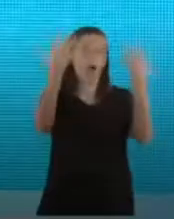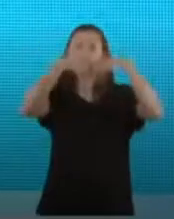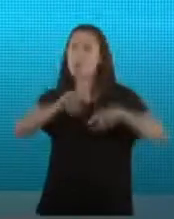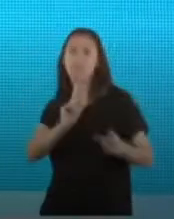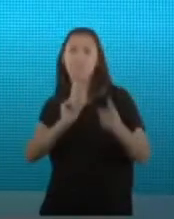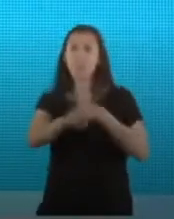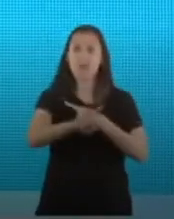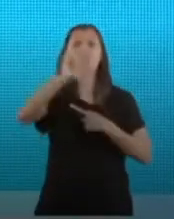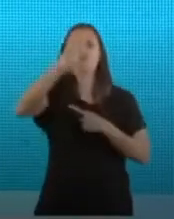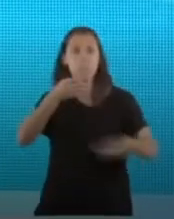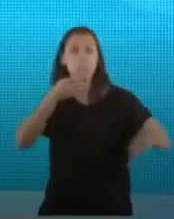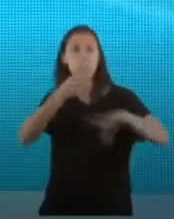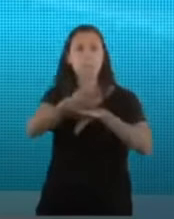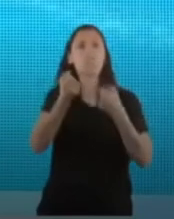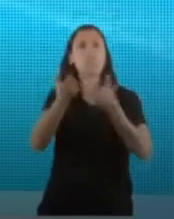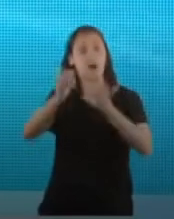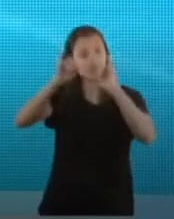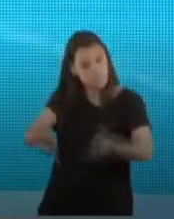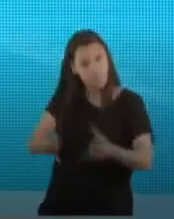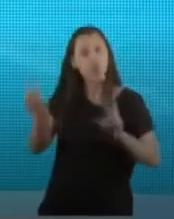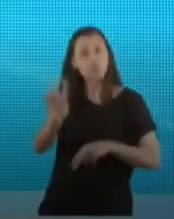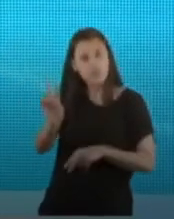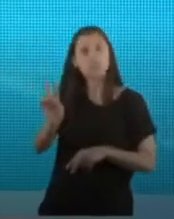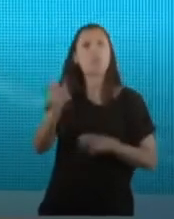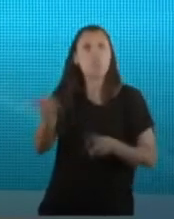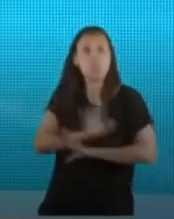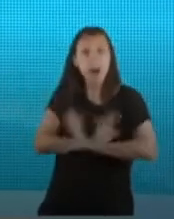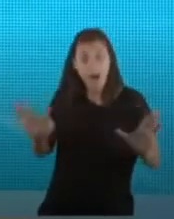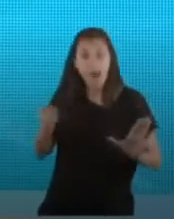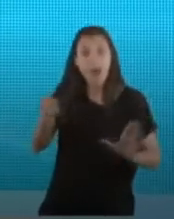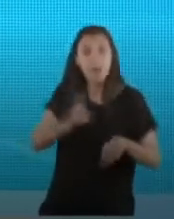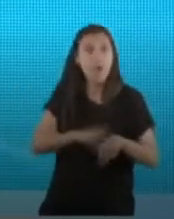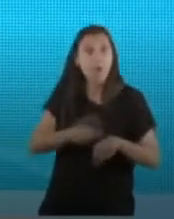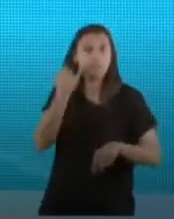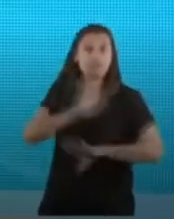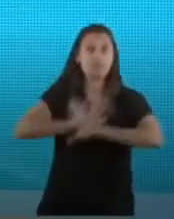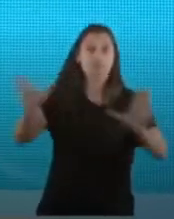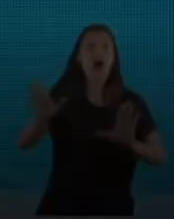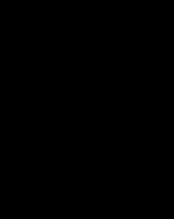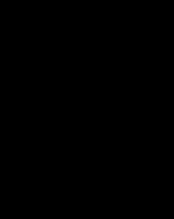automáticamente habilitándolos para estar eliminados del sistema de segmentación.